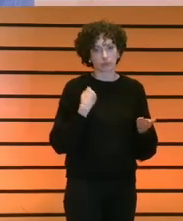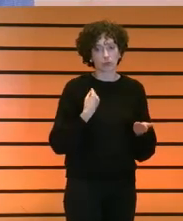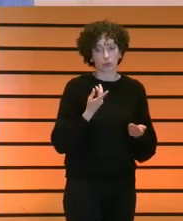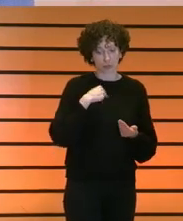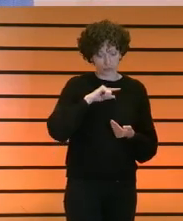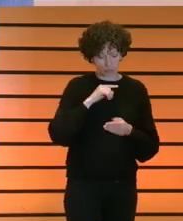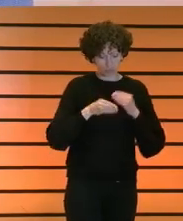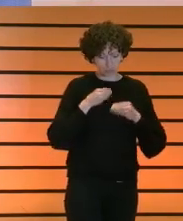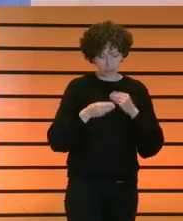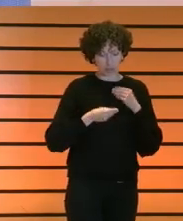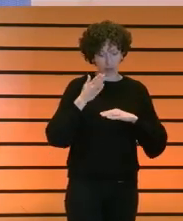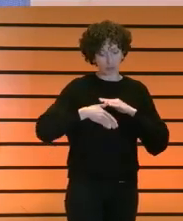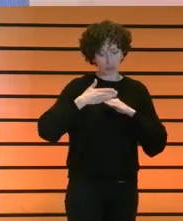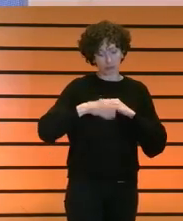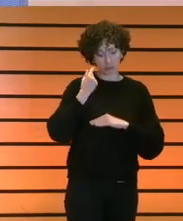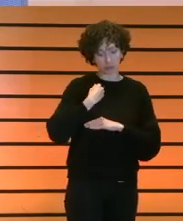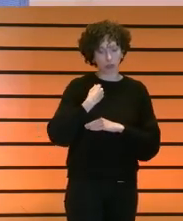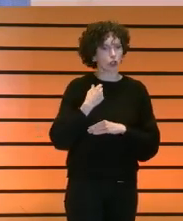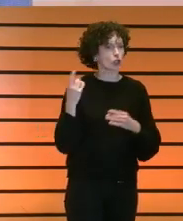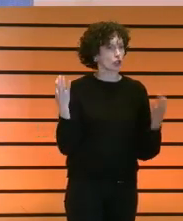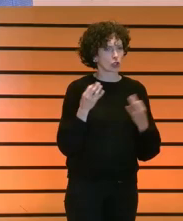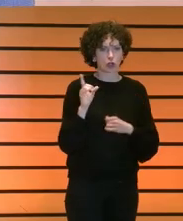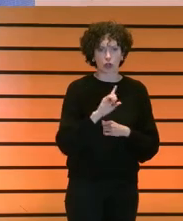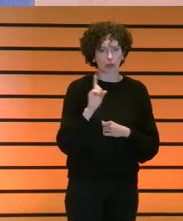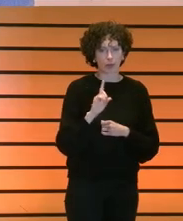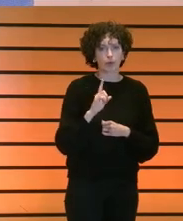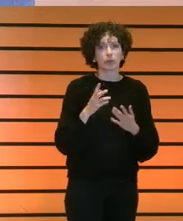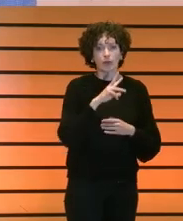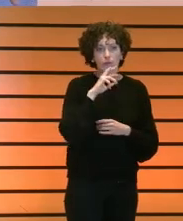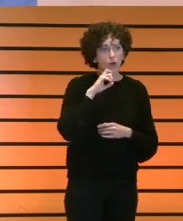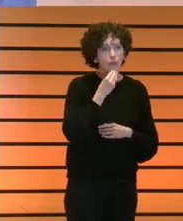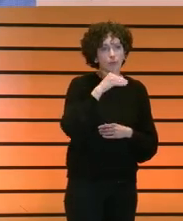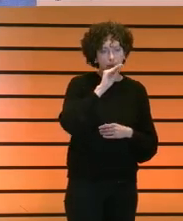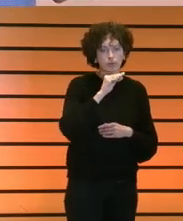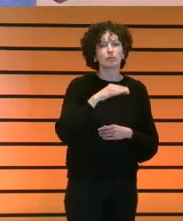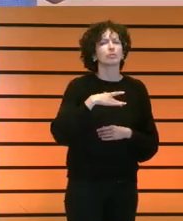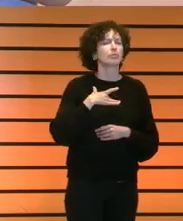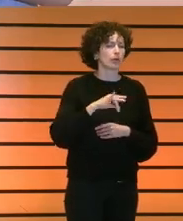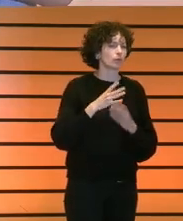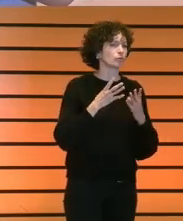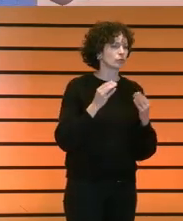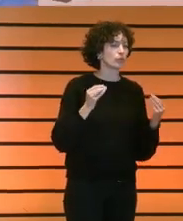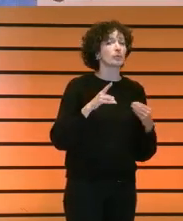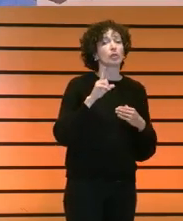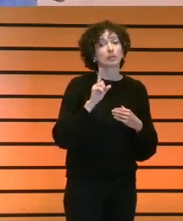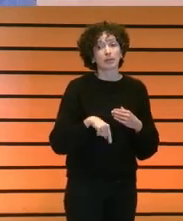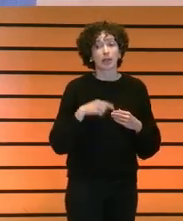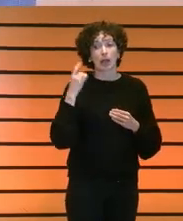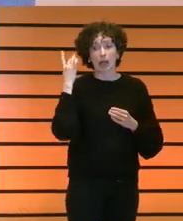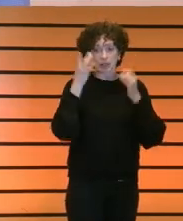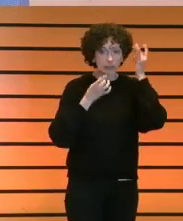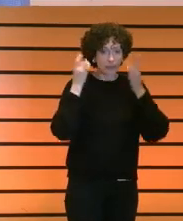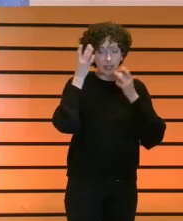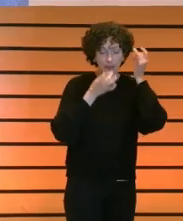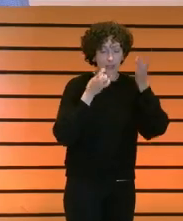nuestras propias actividades. Y podemos aportar mucho valor añadido y también cubrir aspectos o realizar actividades